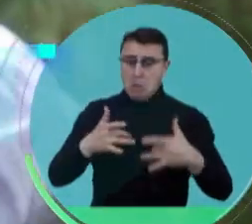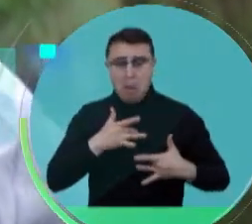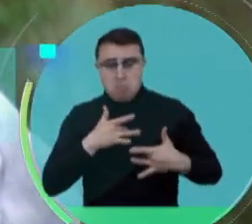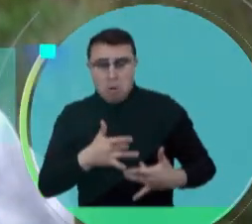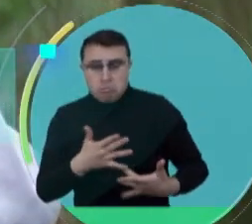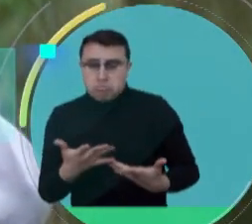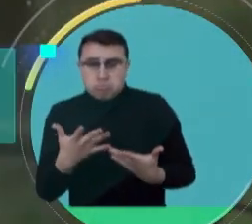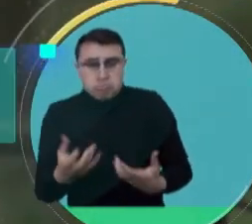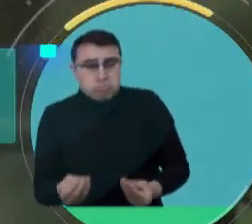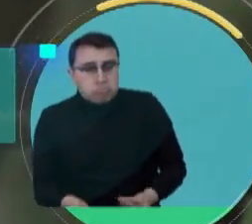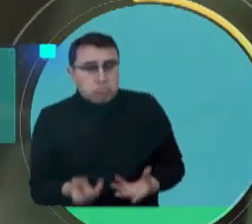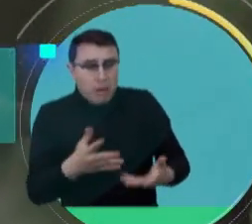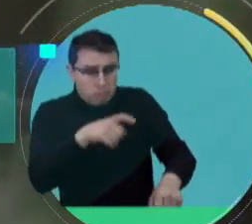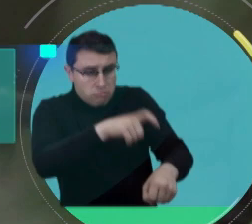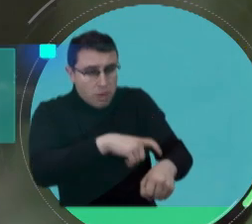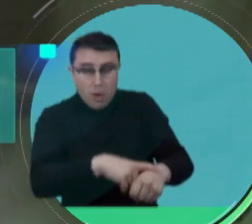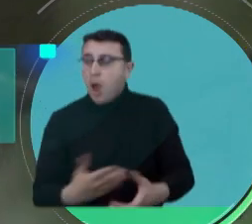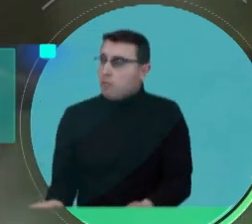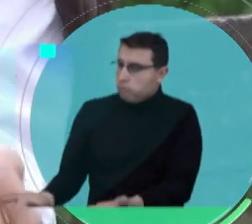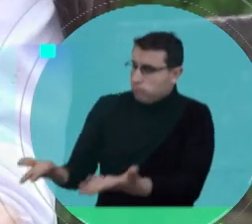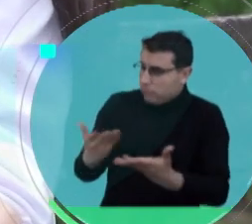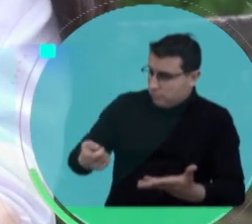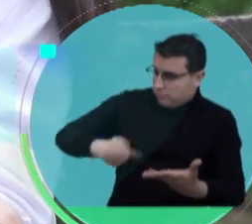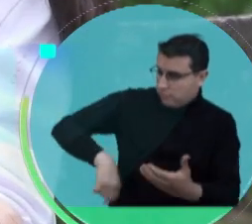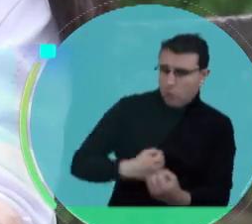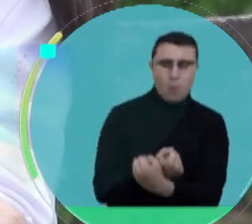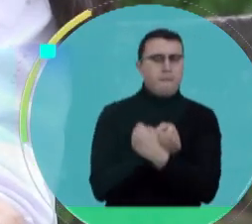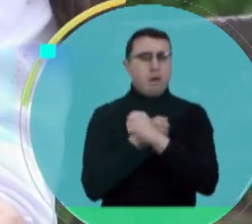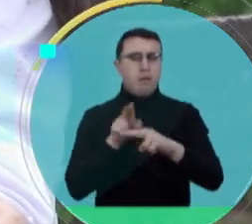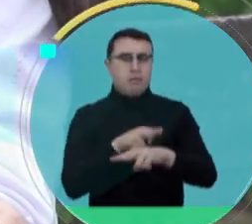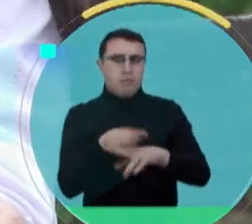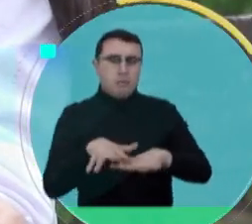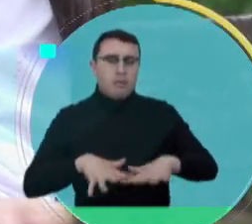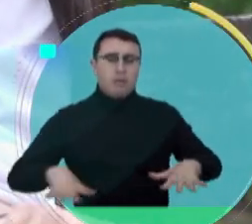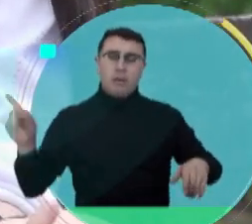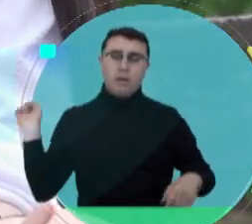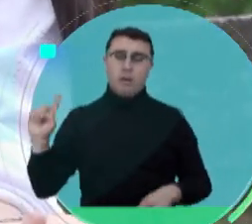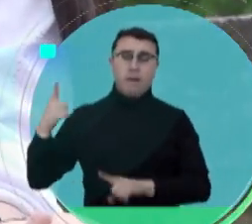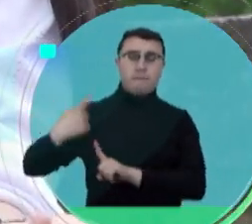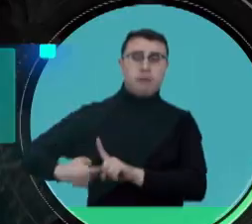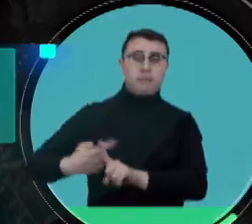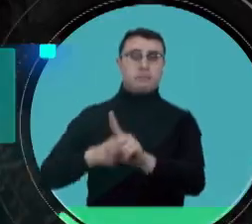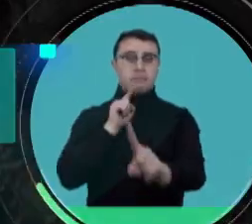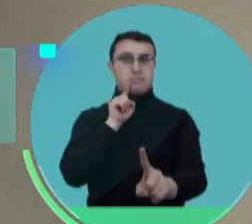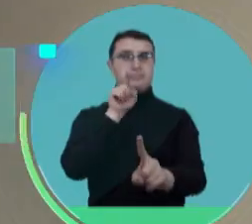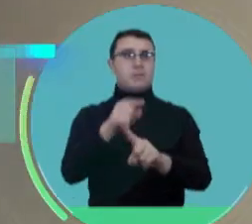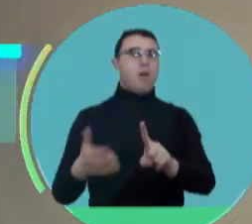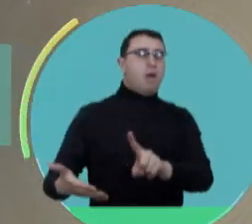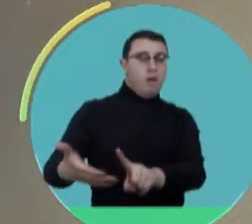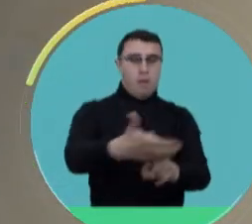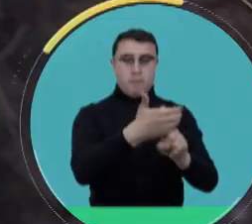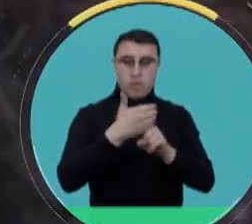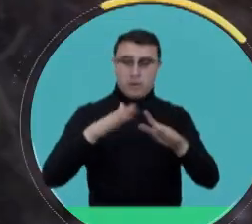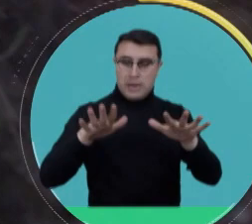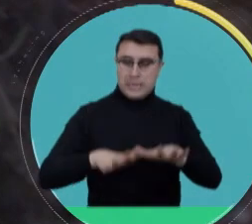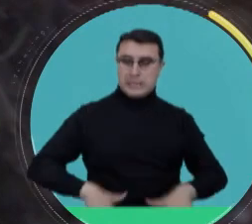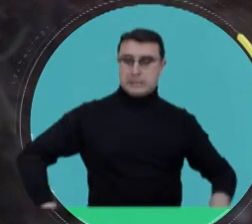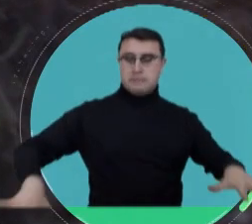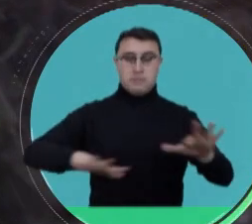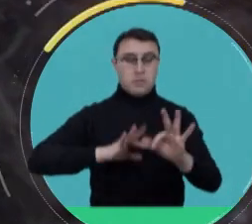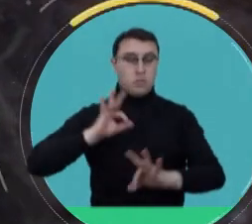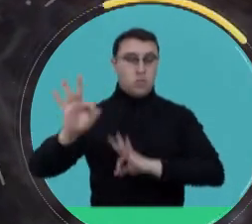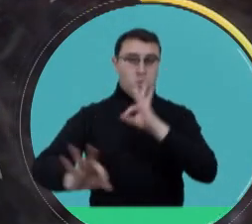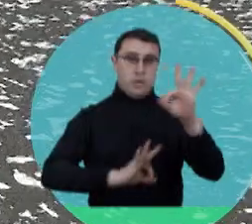de la mano de los voluntarios Que regalan su tiempo y su amor por la naturaleza durante meses para eh